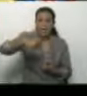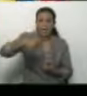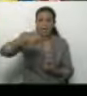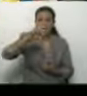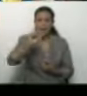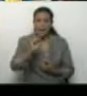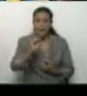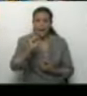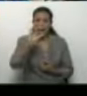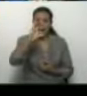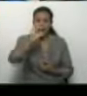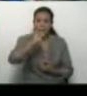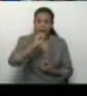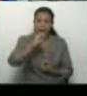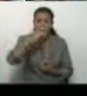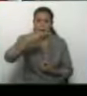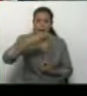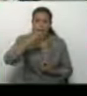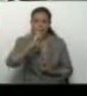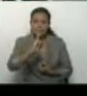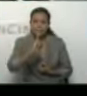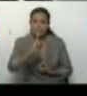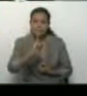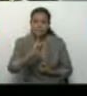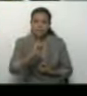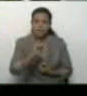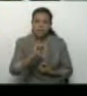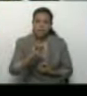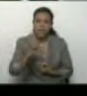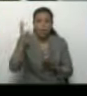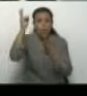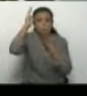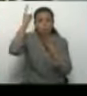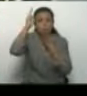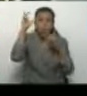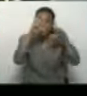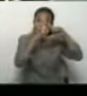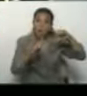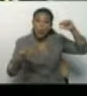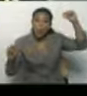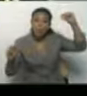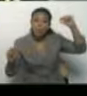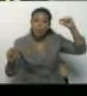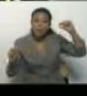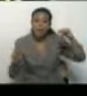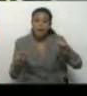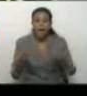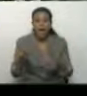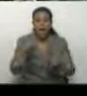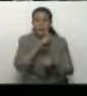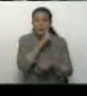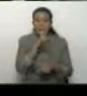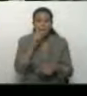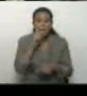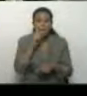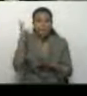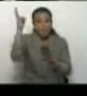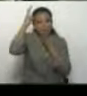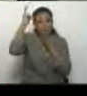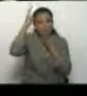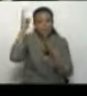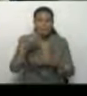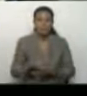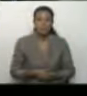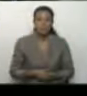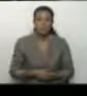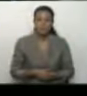Cachi... Y Rome Guayú, en Guayú. Correcto. Significa luna. Luna. Bueno, vamos a tomarnos aquí una foto con Sofía,